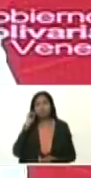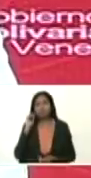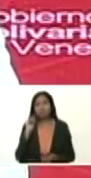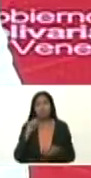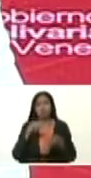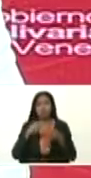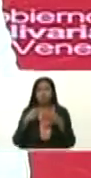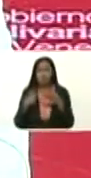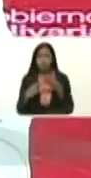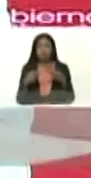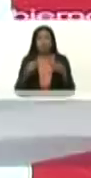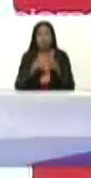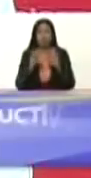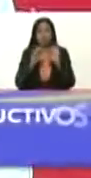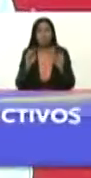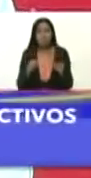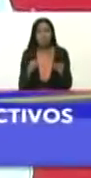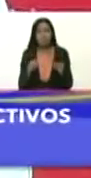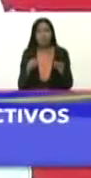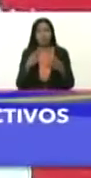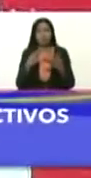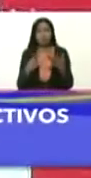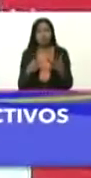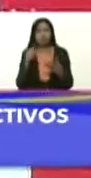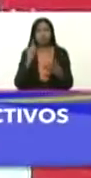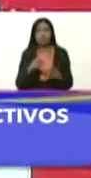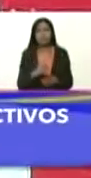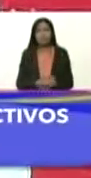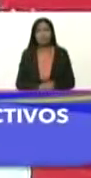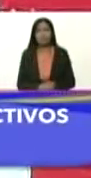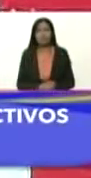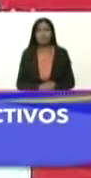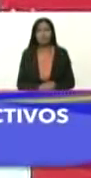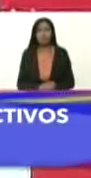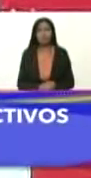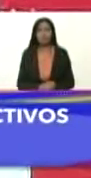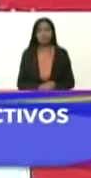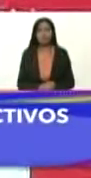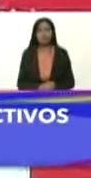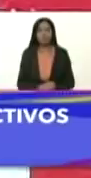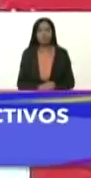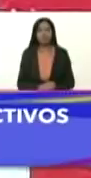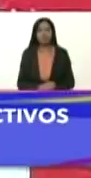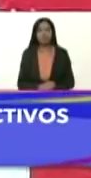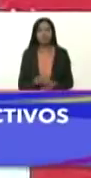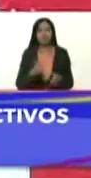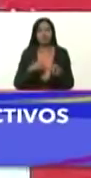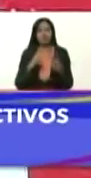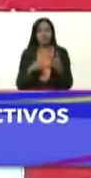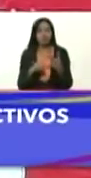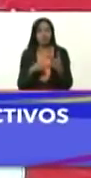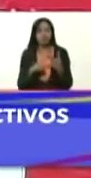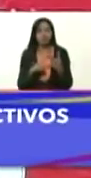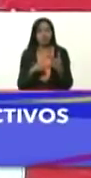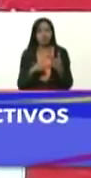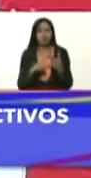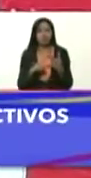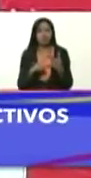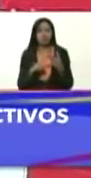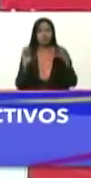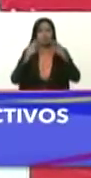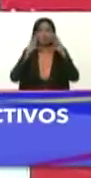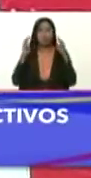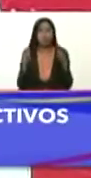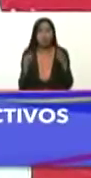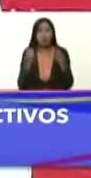tornillo, boloña. ¿Ah? Entonces, modelo de gestión y